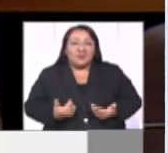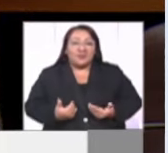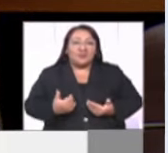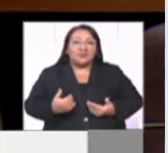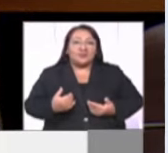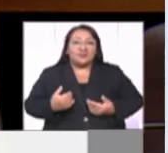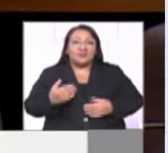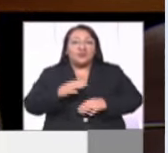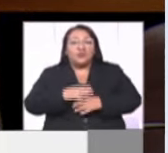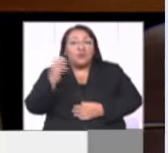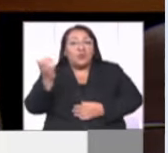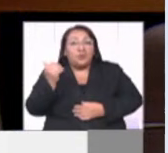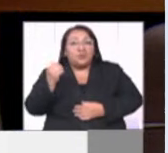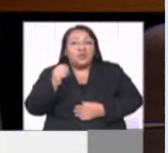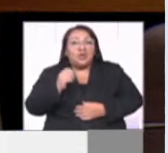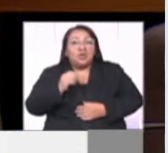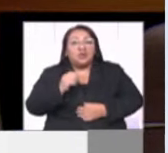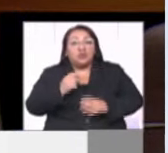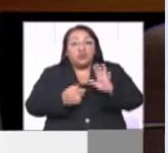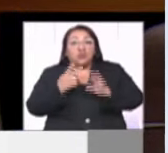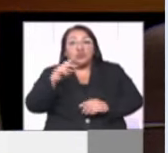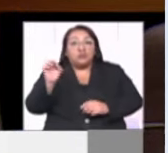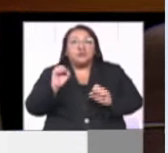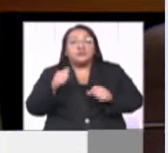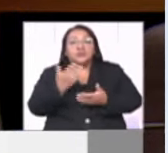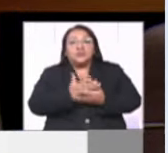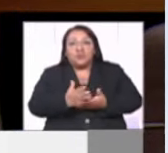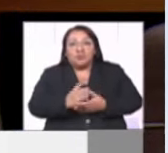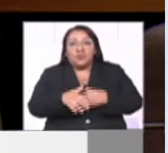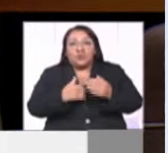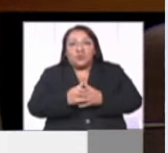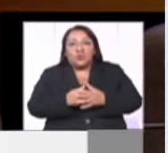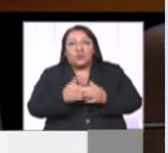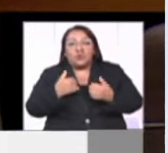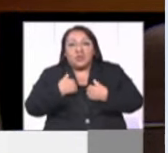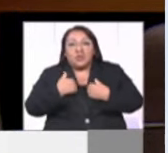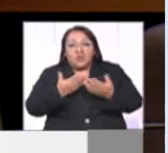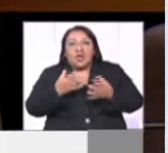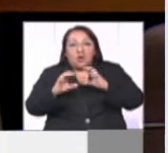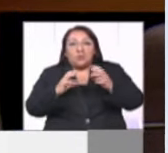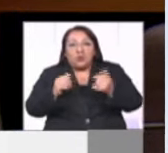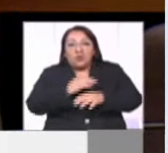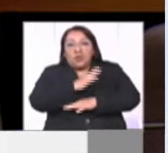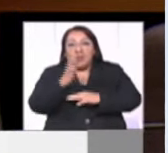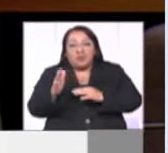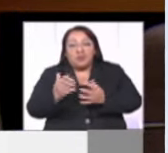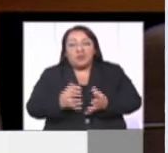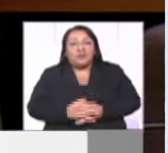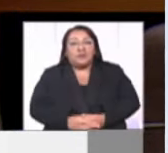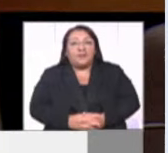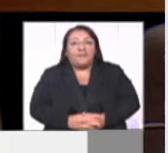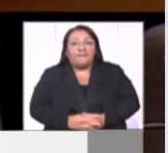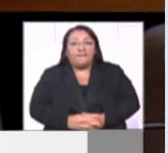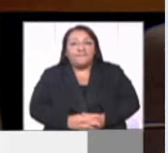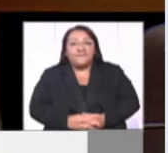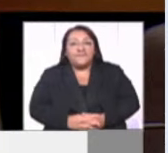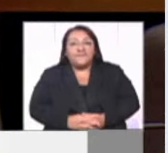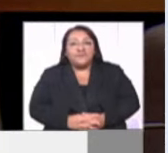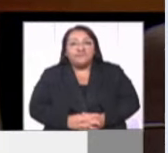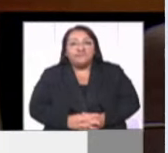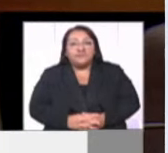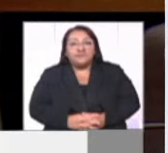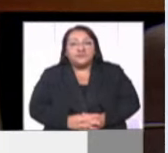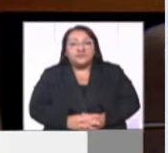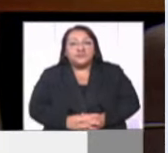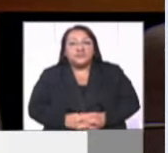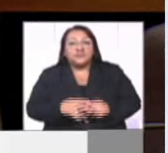facilidad de lo que tienen los 12% restante, que es de lo cual se está discutiendo acá toda la mañana. Entonces, eso tiene que